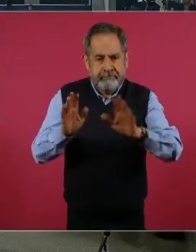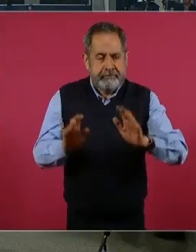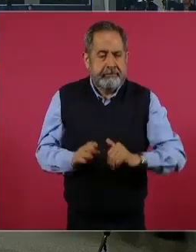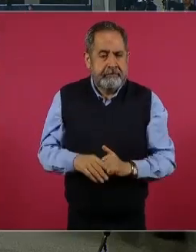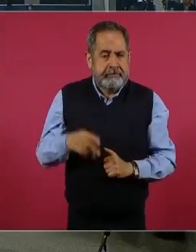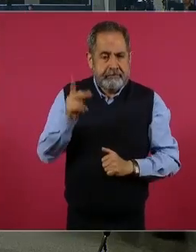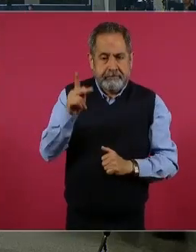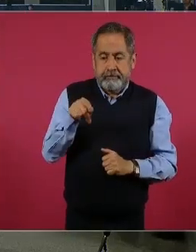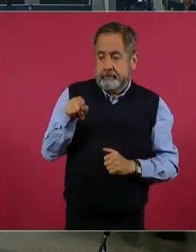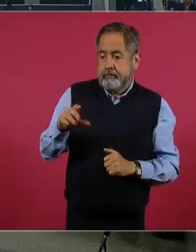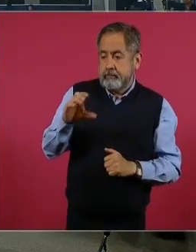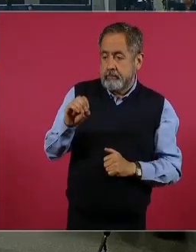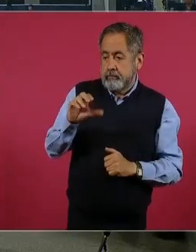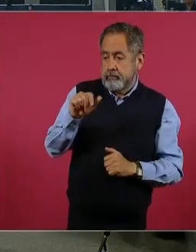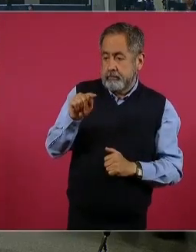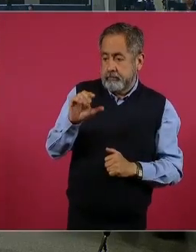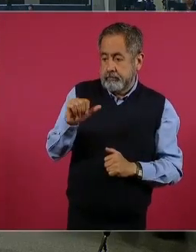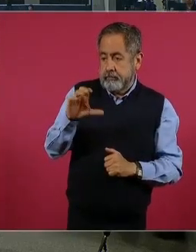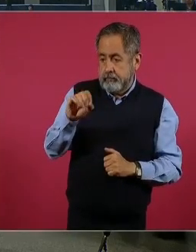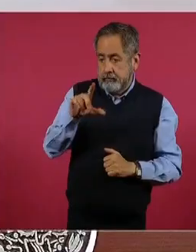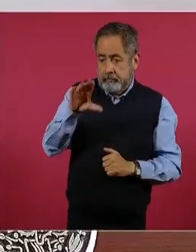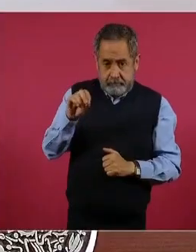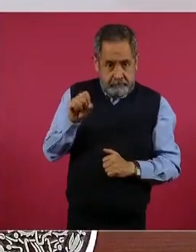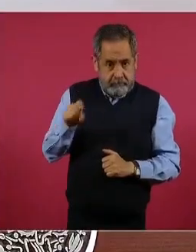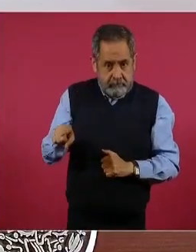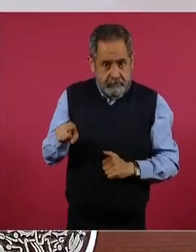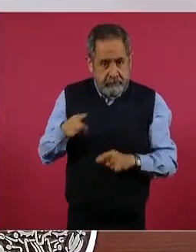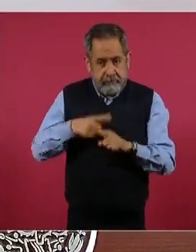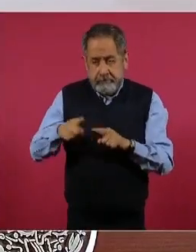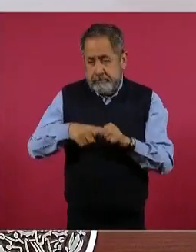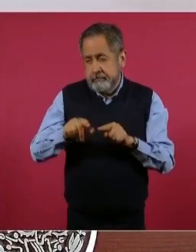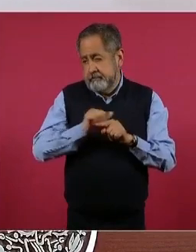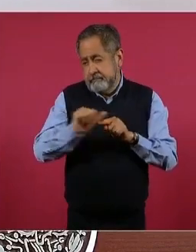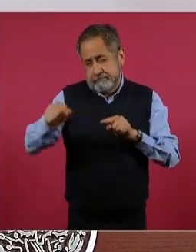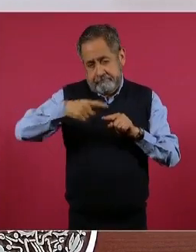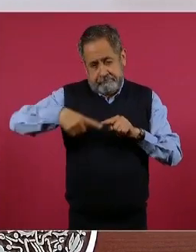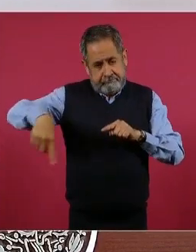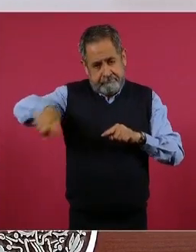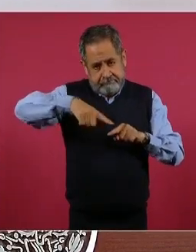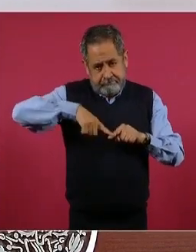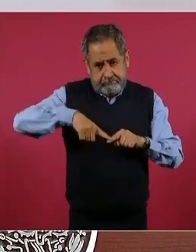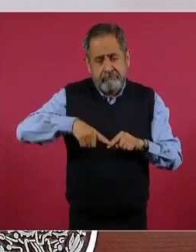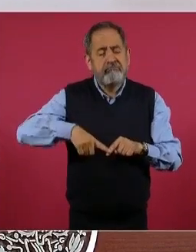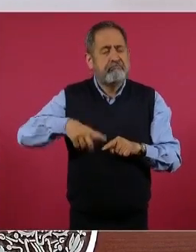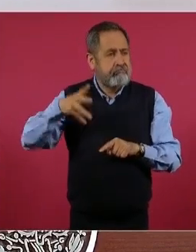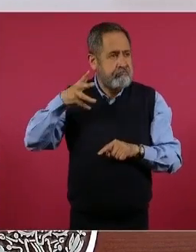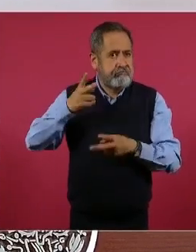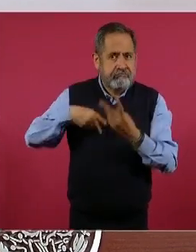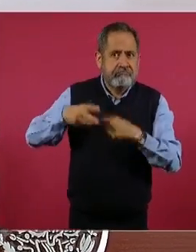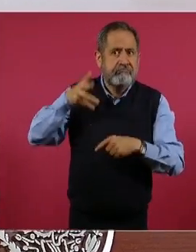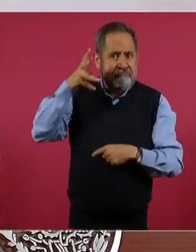Pero Coatzacoalcos, todo el corredor tiene mucho futuro,